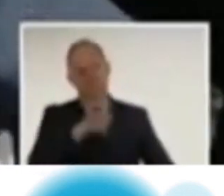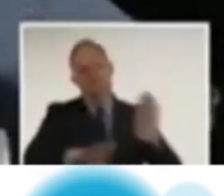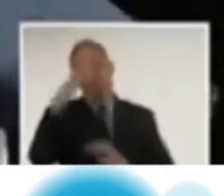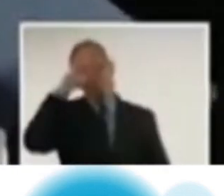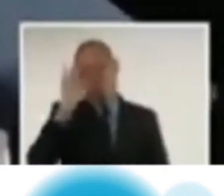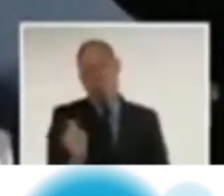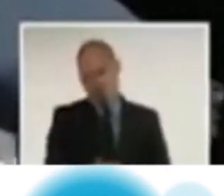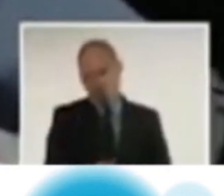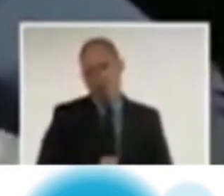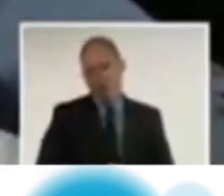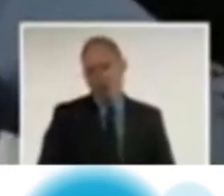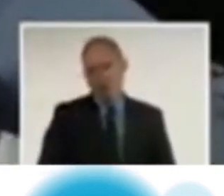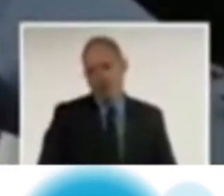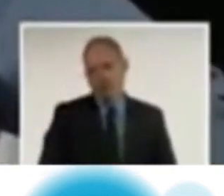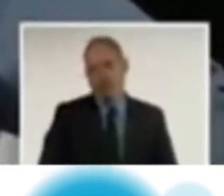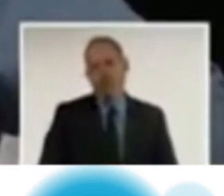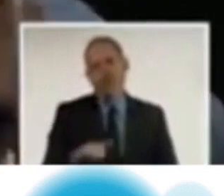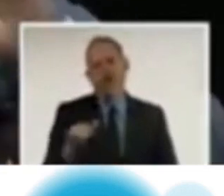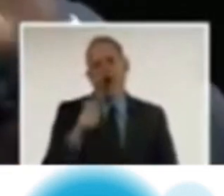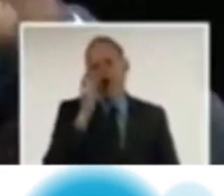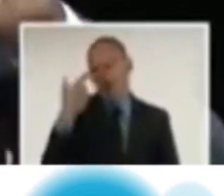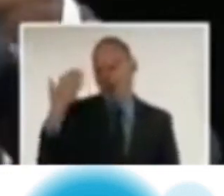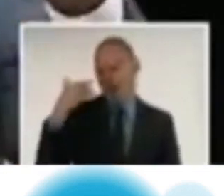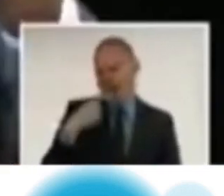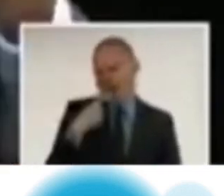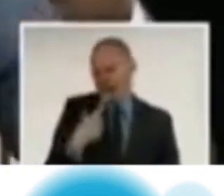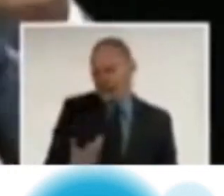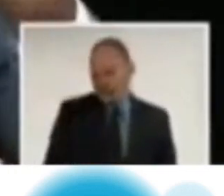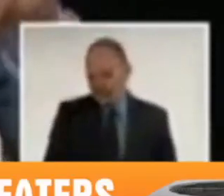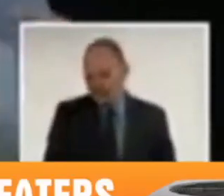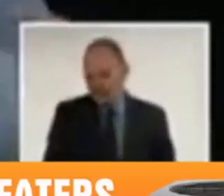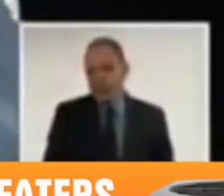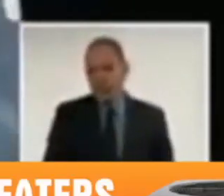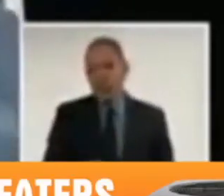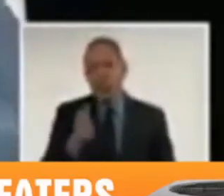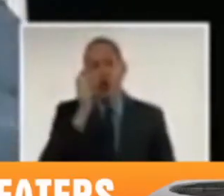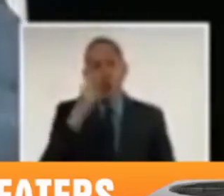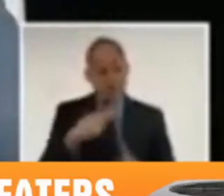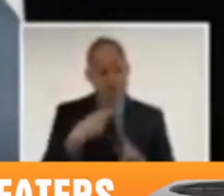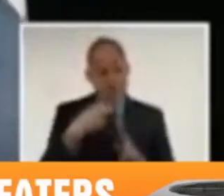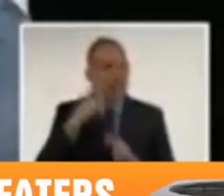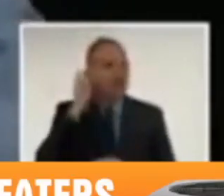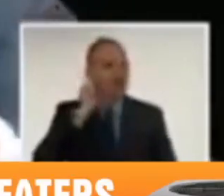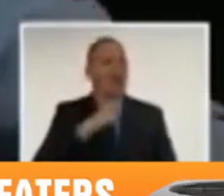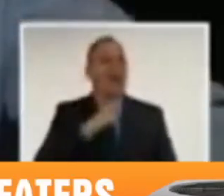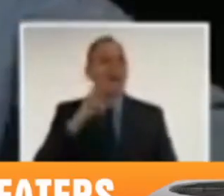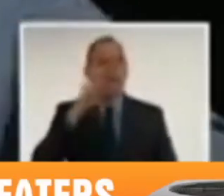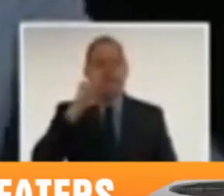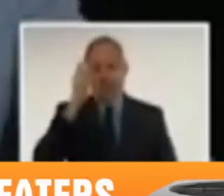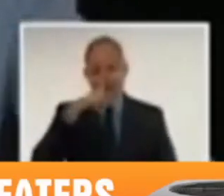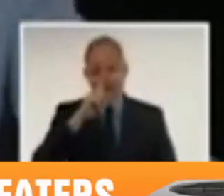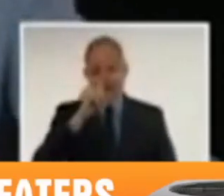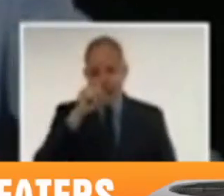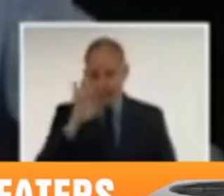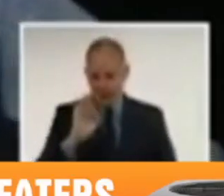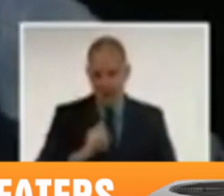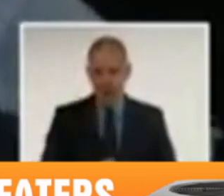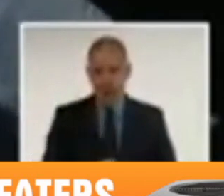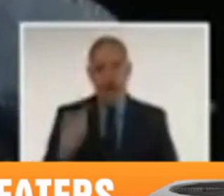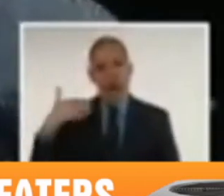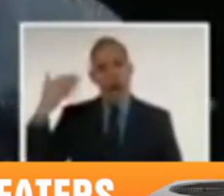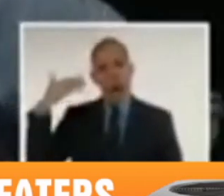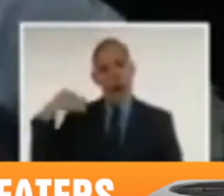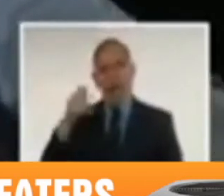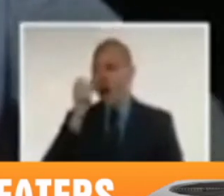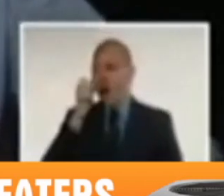dijo Fernando Martínez Heredia y era un problema que él vislumbró y que ahora Es evidente por lo menos para mí si se